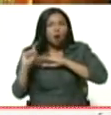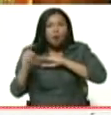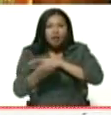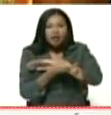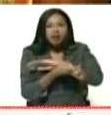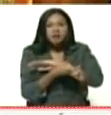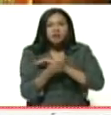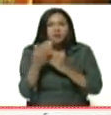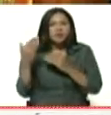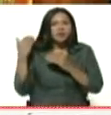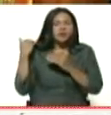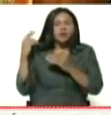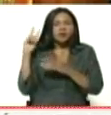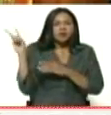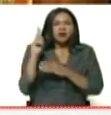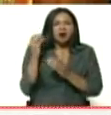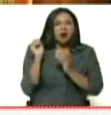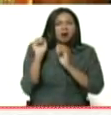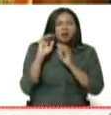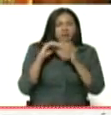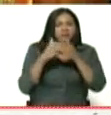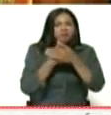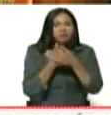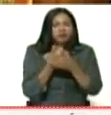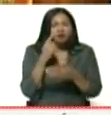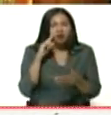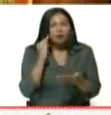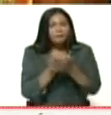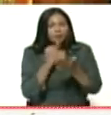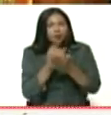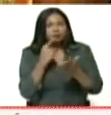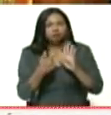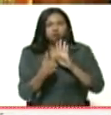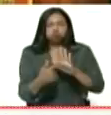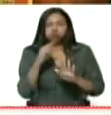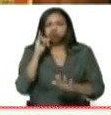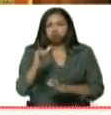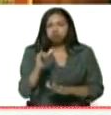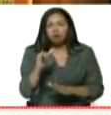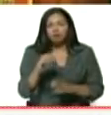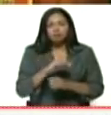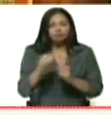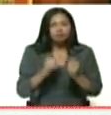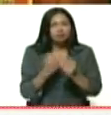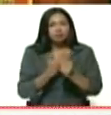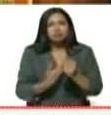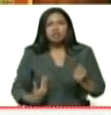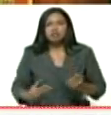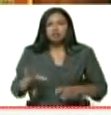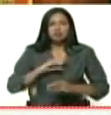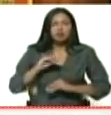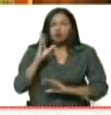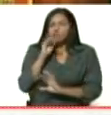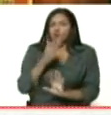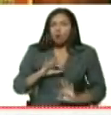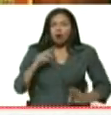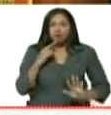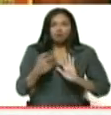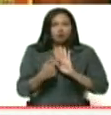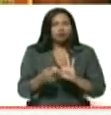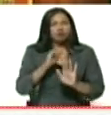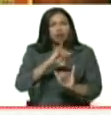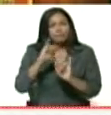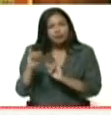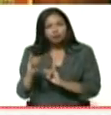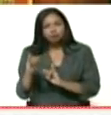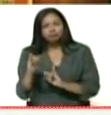Venezuela, como lo denunció ayer con pruebas fehacientes la vicepresidenta ejecutiva, es inaceptable. Transmítale usted